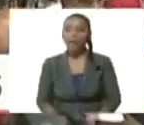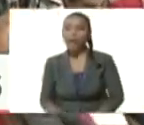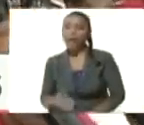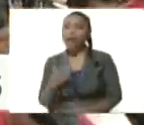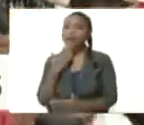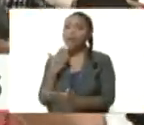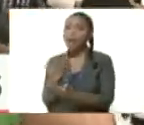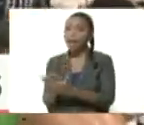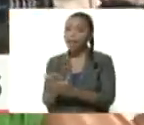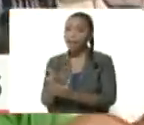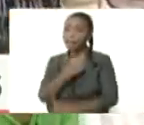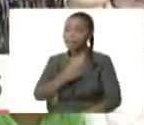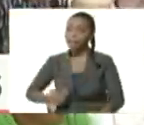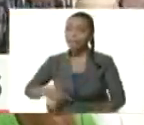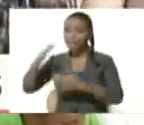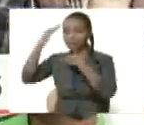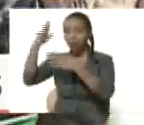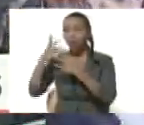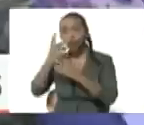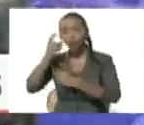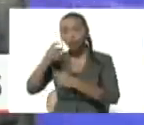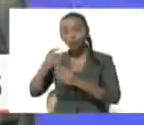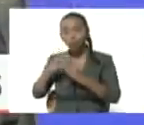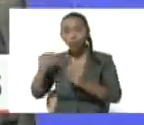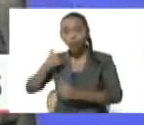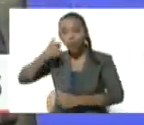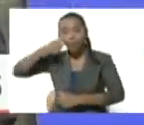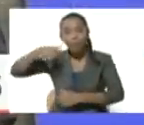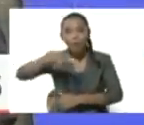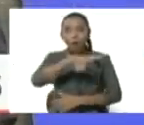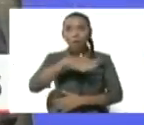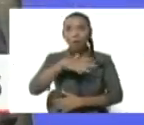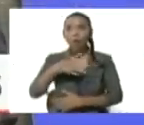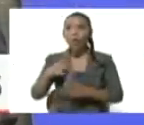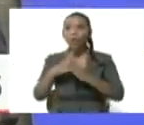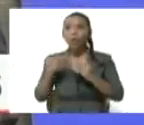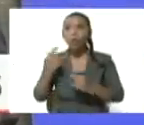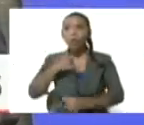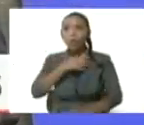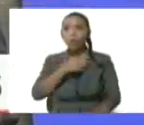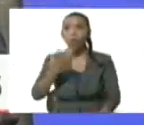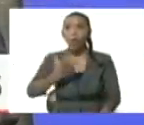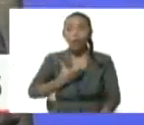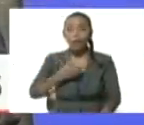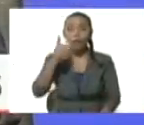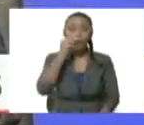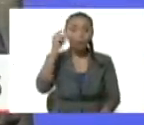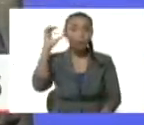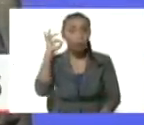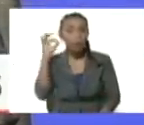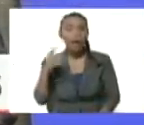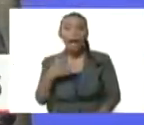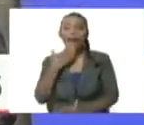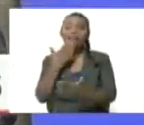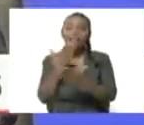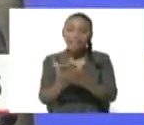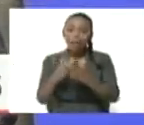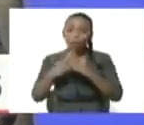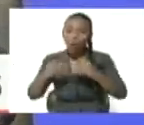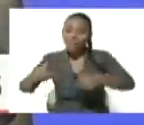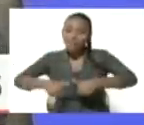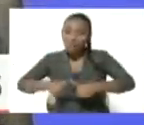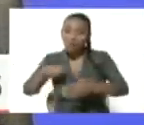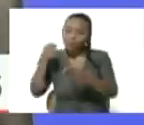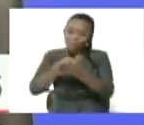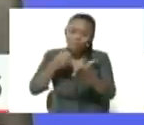saludar a todo nuestro pueblo, a todos nuestros alcaldes y alcaldesas, agradecer todo el esfuerzo y el empeño que